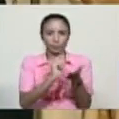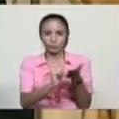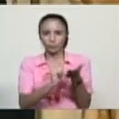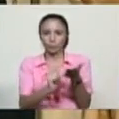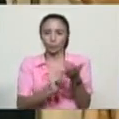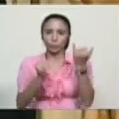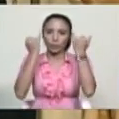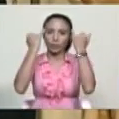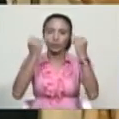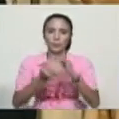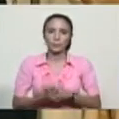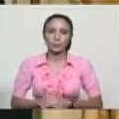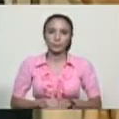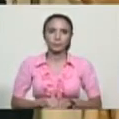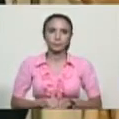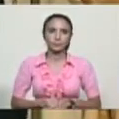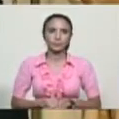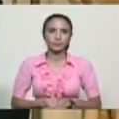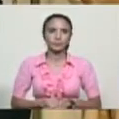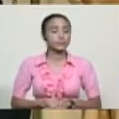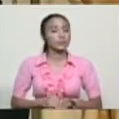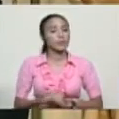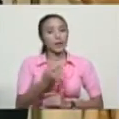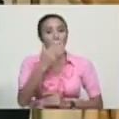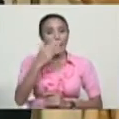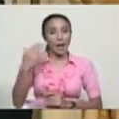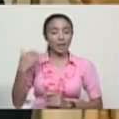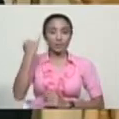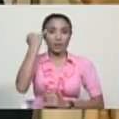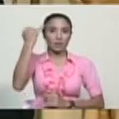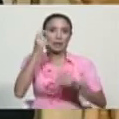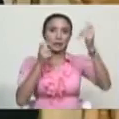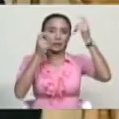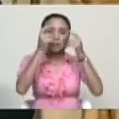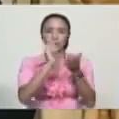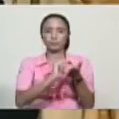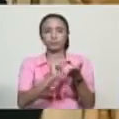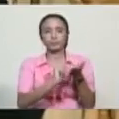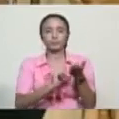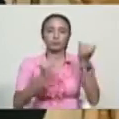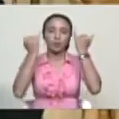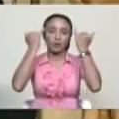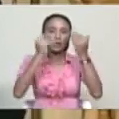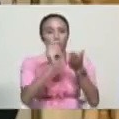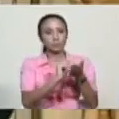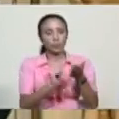del Plan de la Patria redactado de puño y letra del comandante Chávez para el periodo